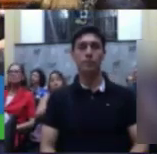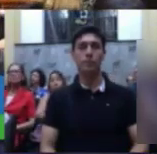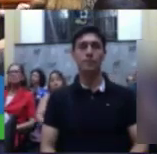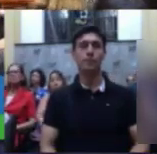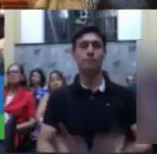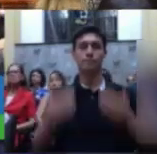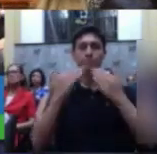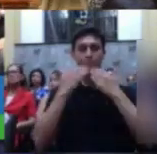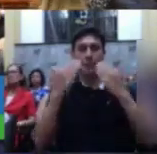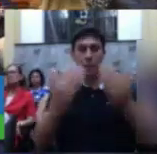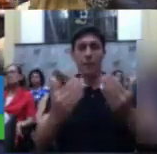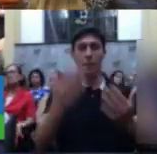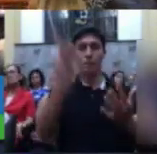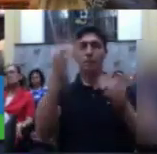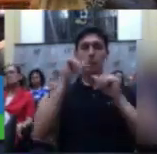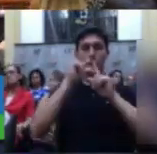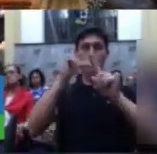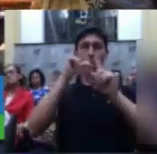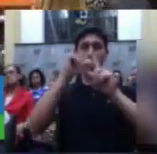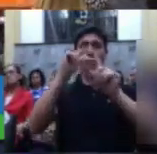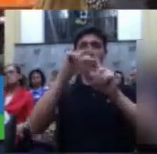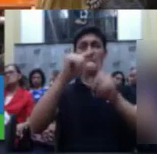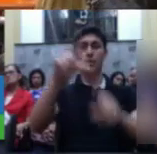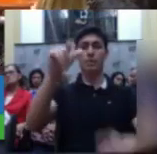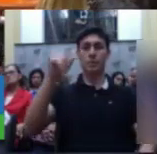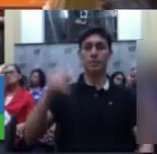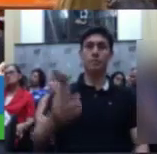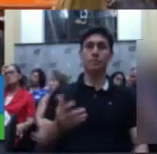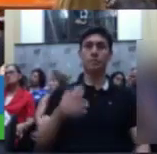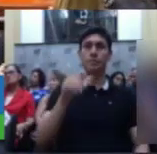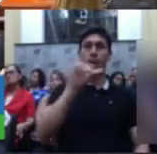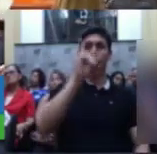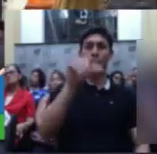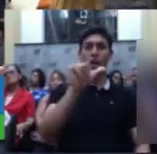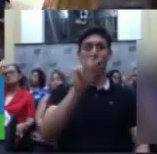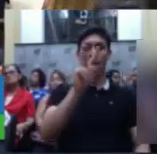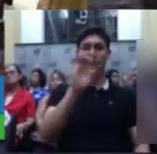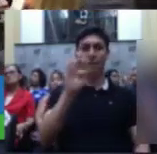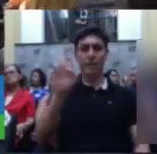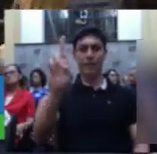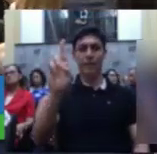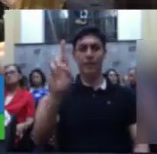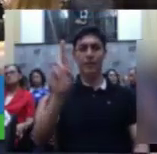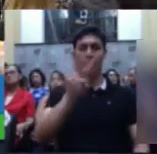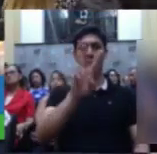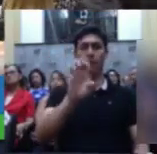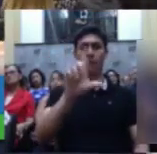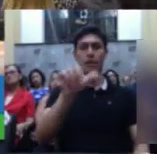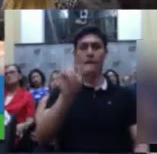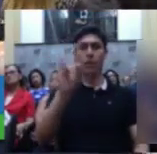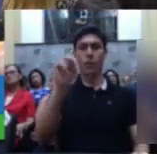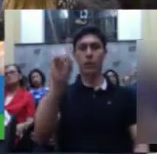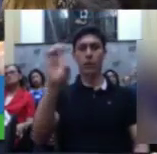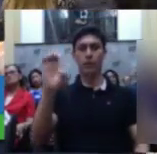Agradecemos las palabras a cargo del señor Javier de Belaúnde López de Romaña.